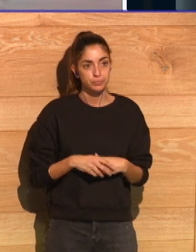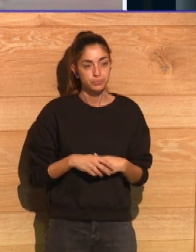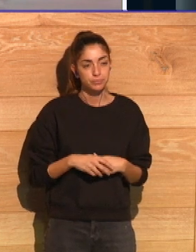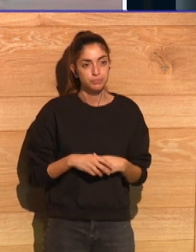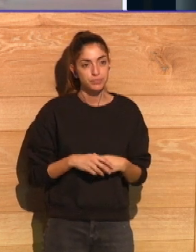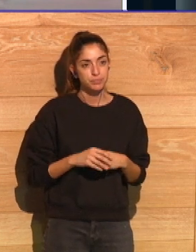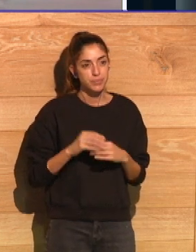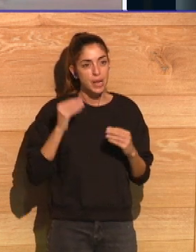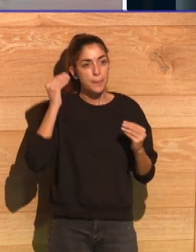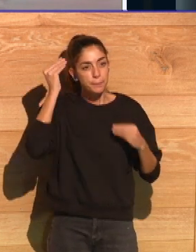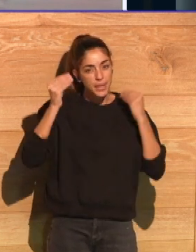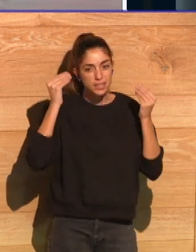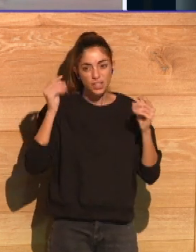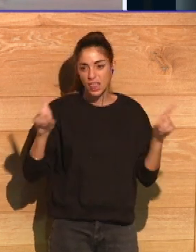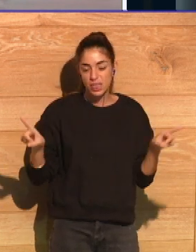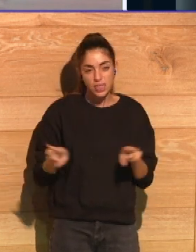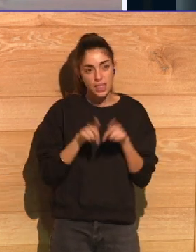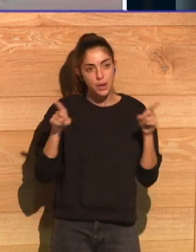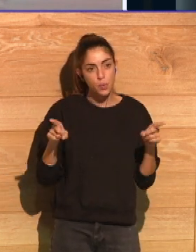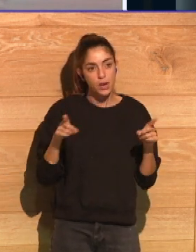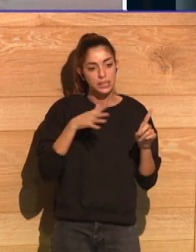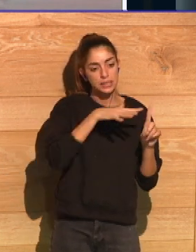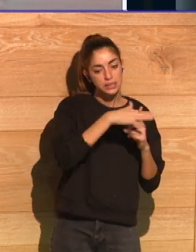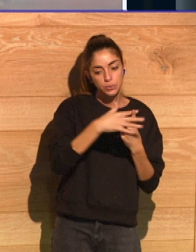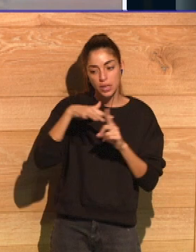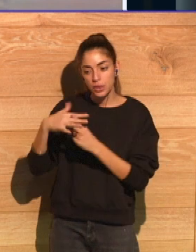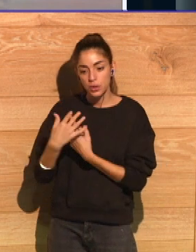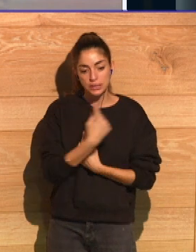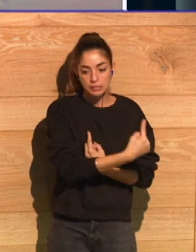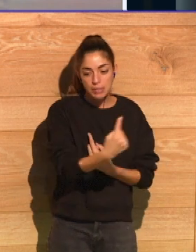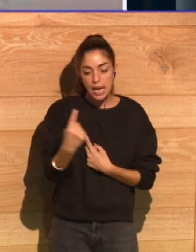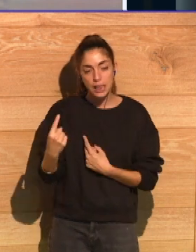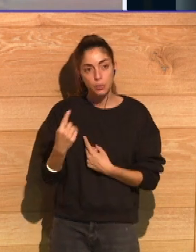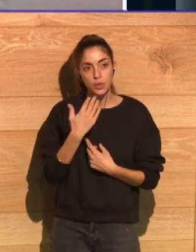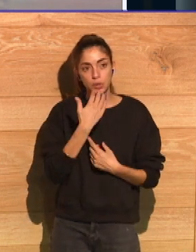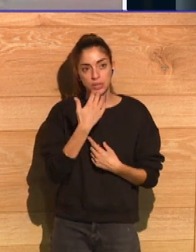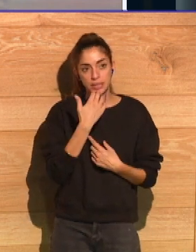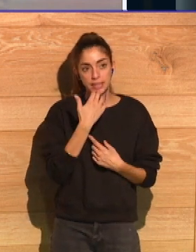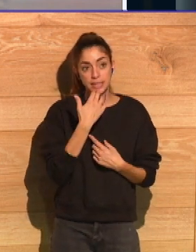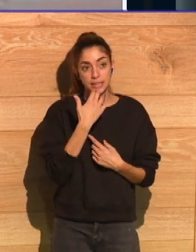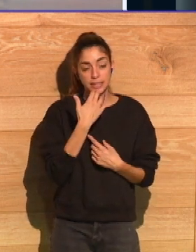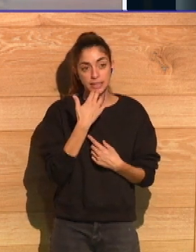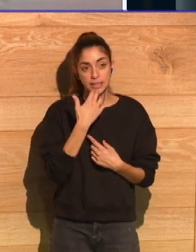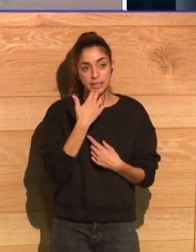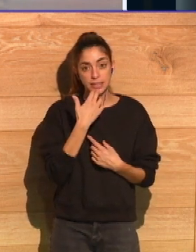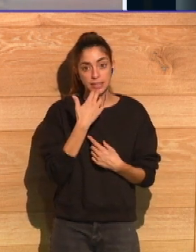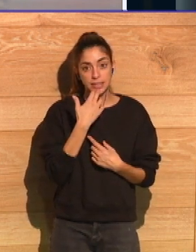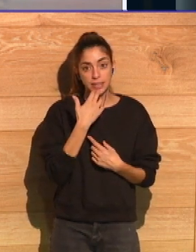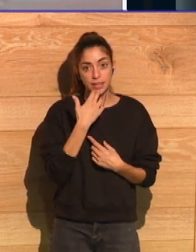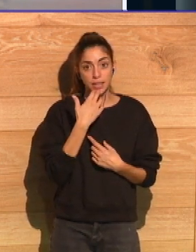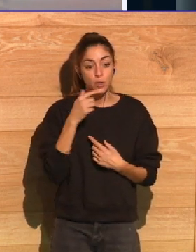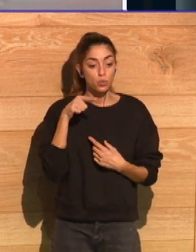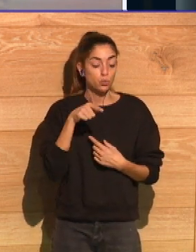Creo que no importa cuáles son las circunstancias particulares de cada uno, si puedes hablar de